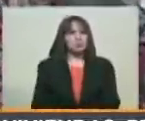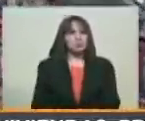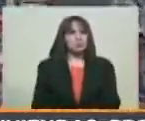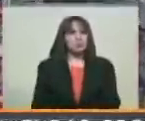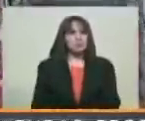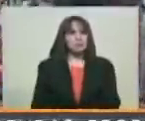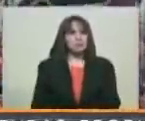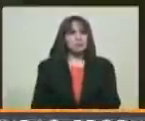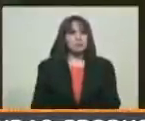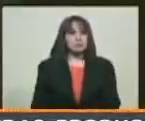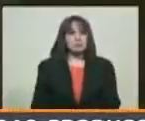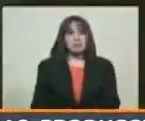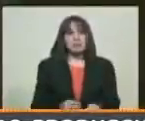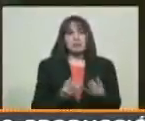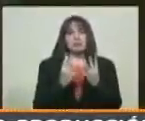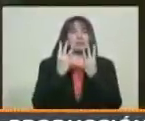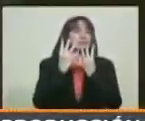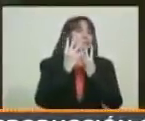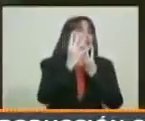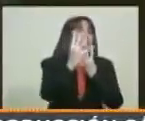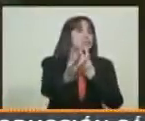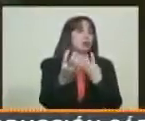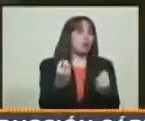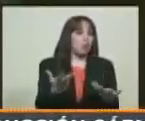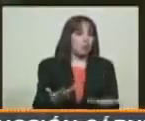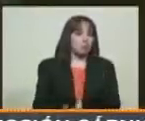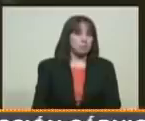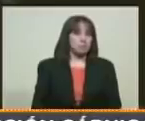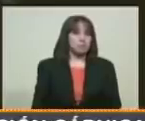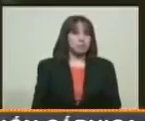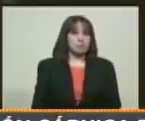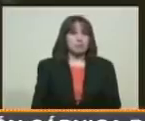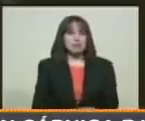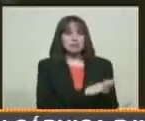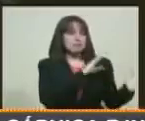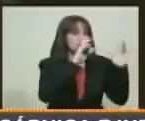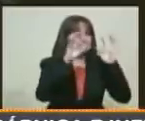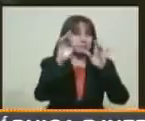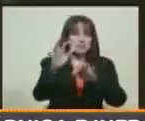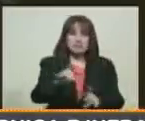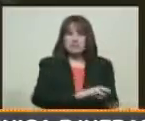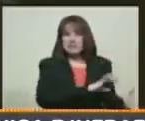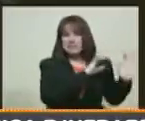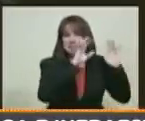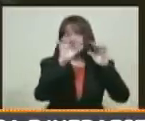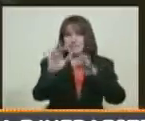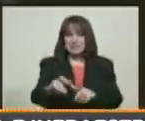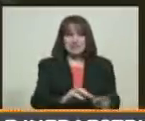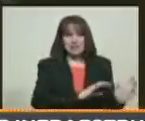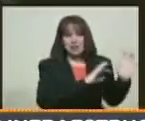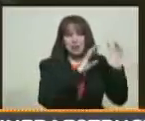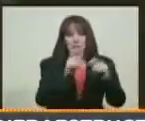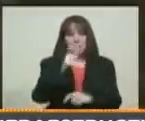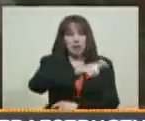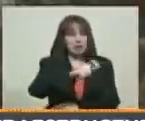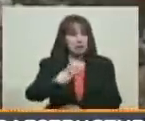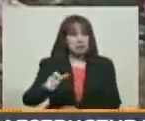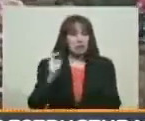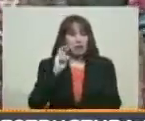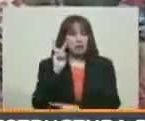Aquí está de punta a punta y sigue llegando gente. Y sigue llegando gente.